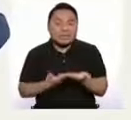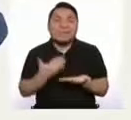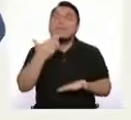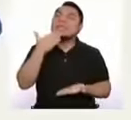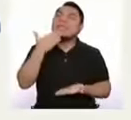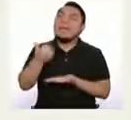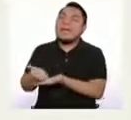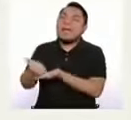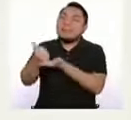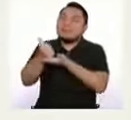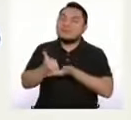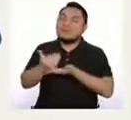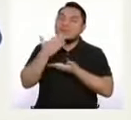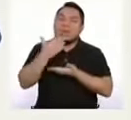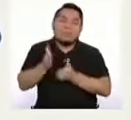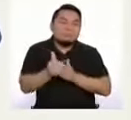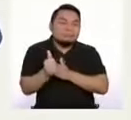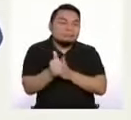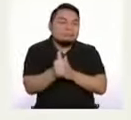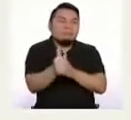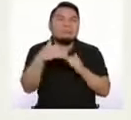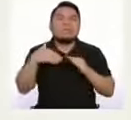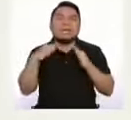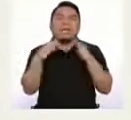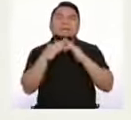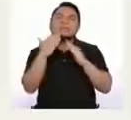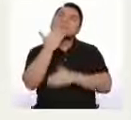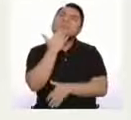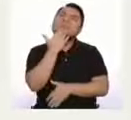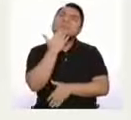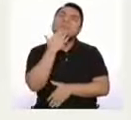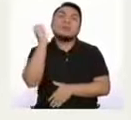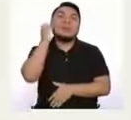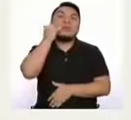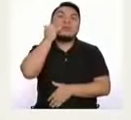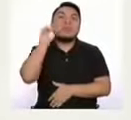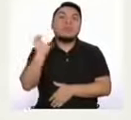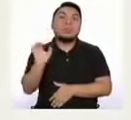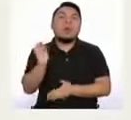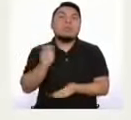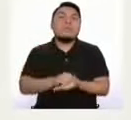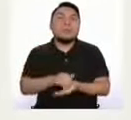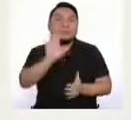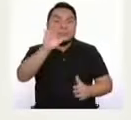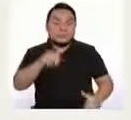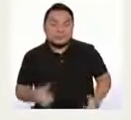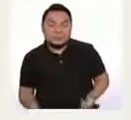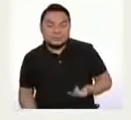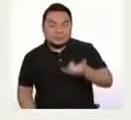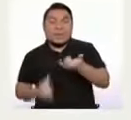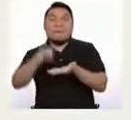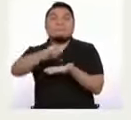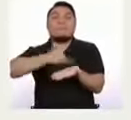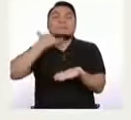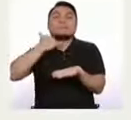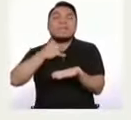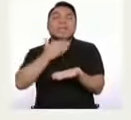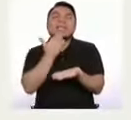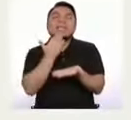ayudarme a seguir las indicaciones en mi casa? Mi celular de nuevo. Es un mensaje.